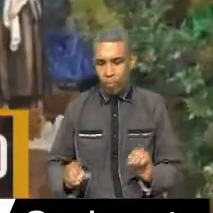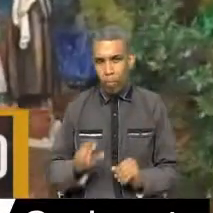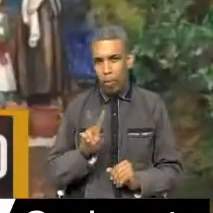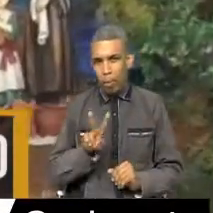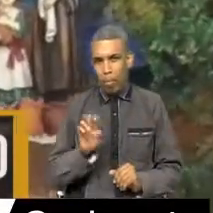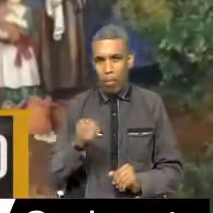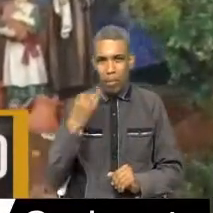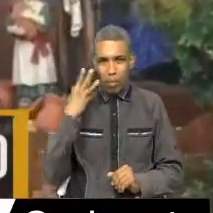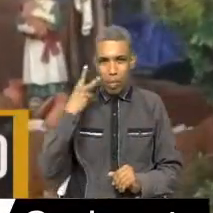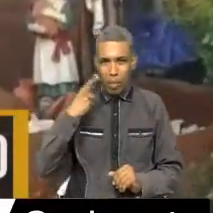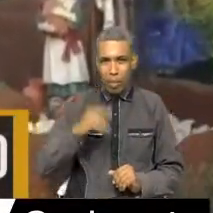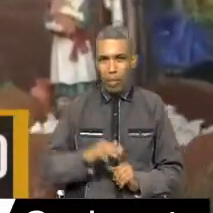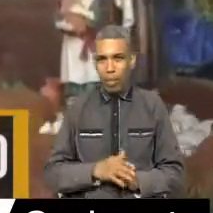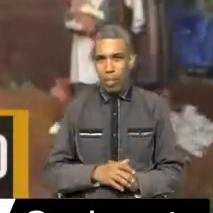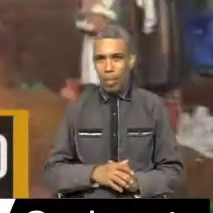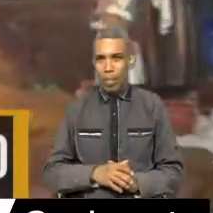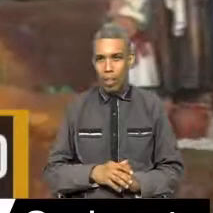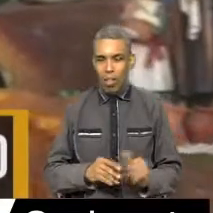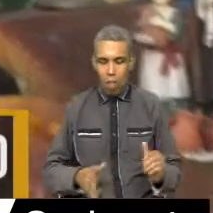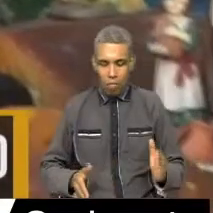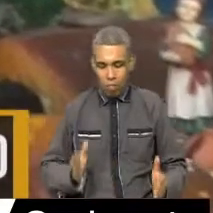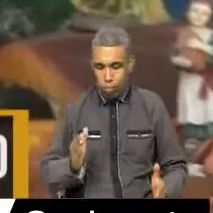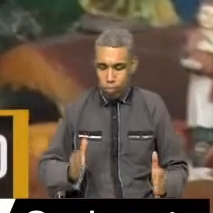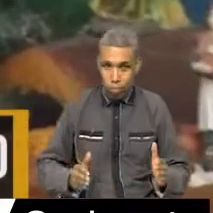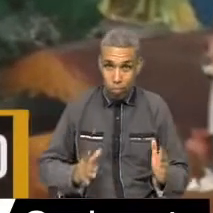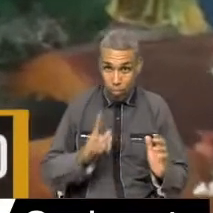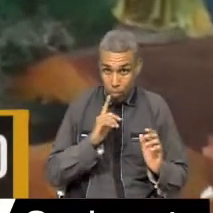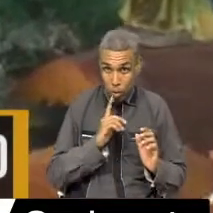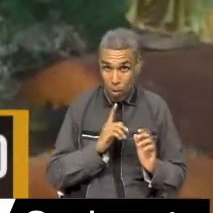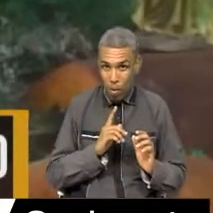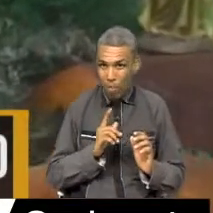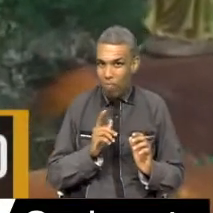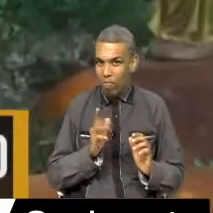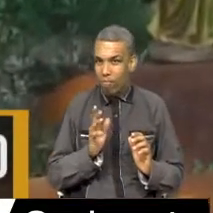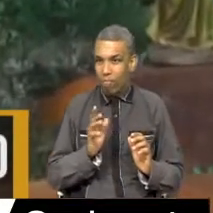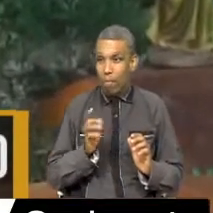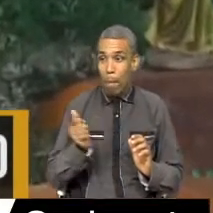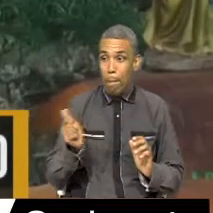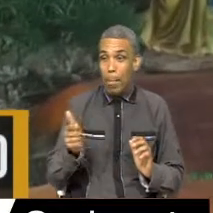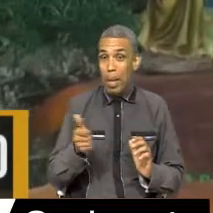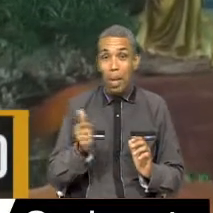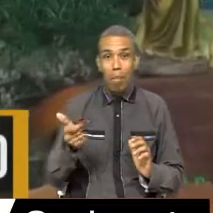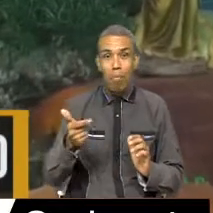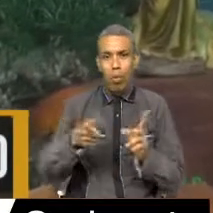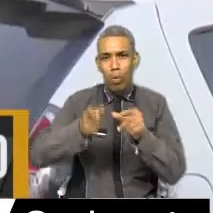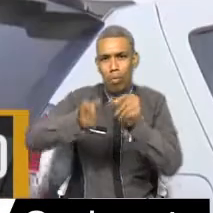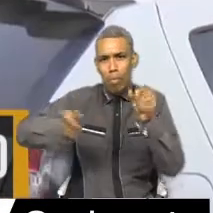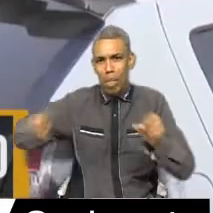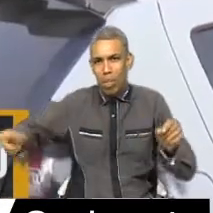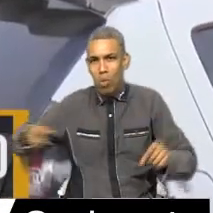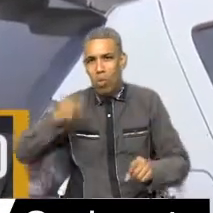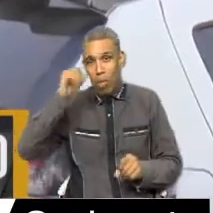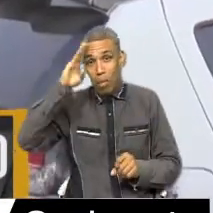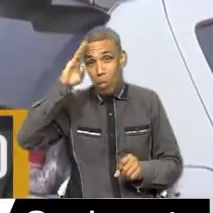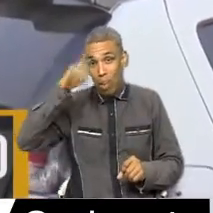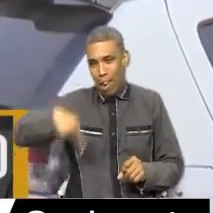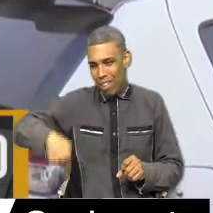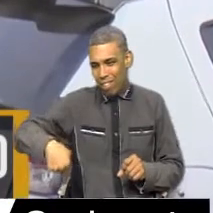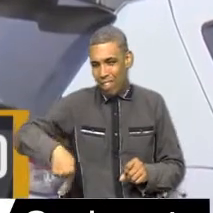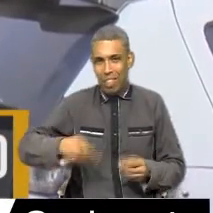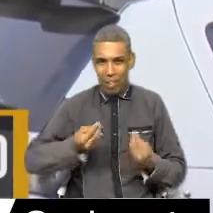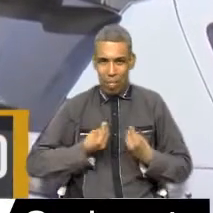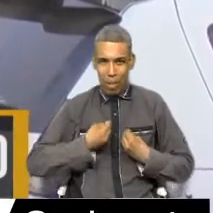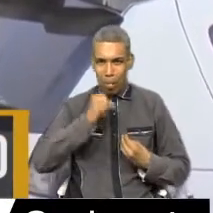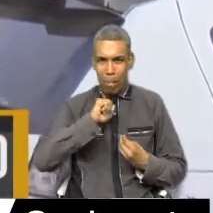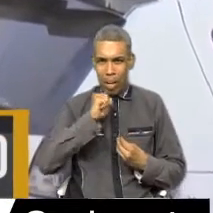aproximadamente. Las figuras son diseñadas, hechas directamente por auxiliares bachilleres. Son muchachos de Barranca Bermeja que prestan su